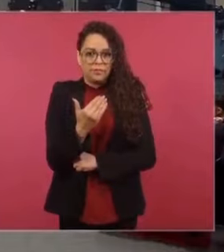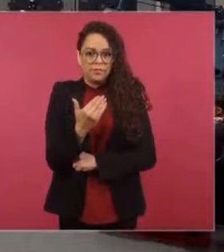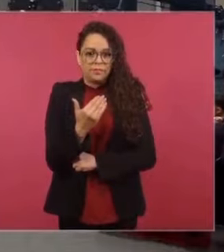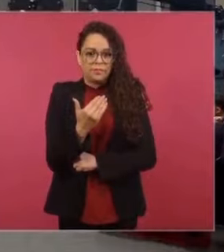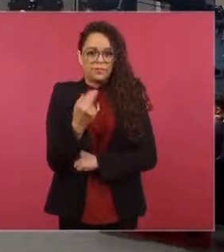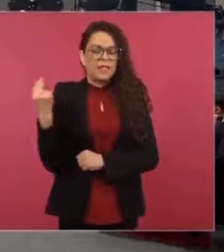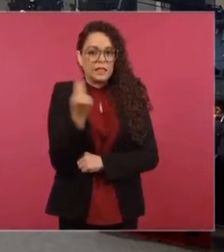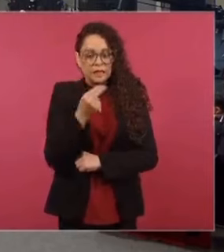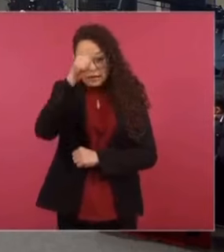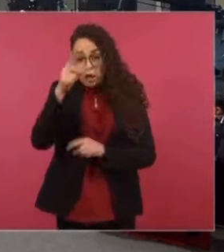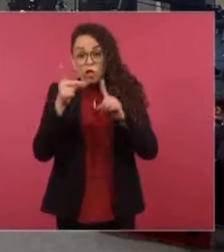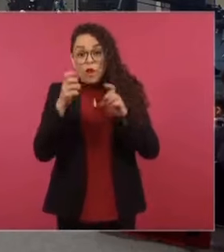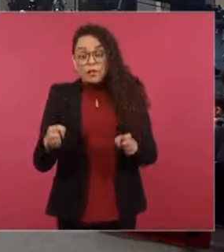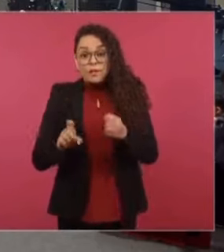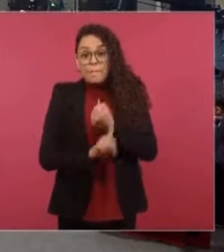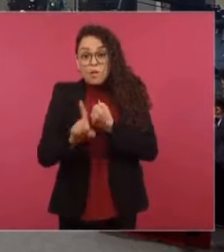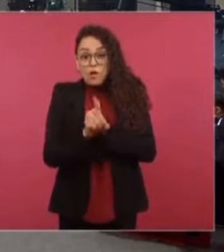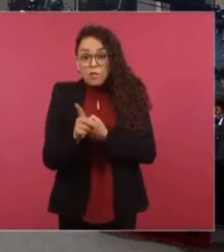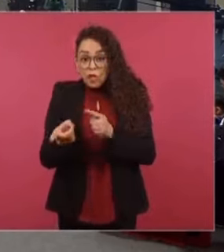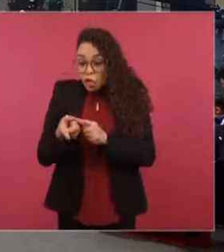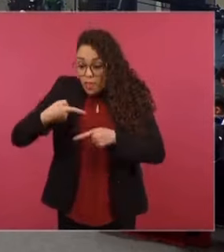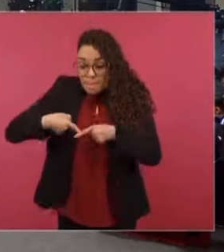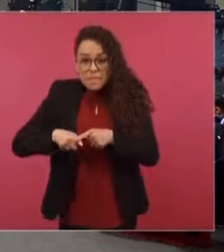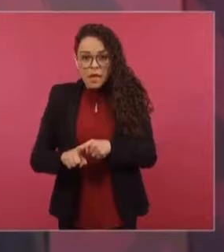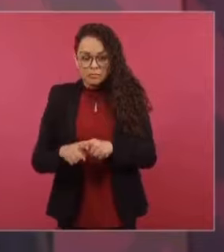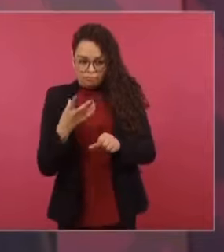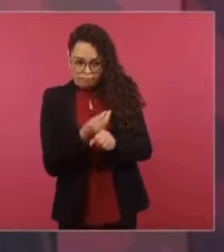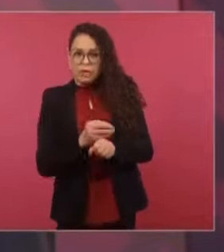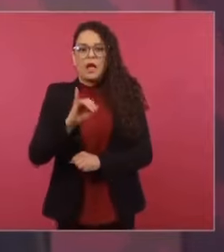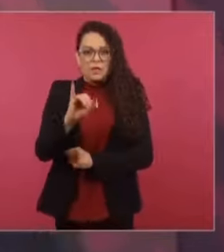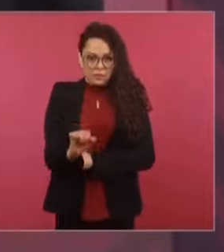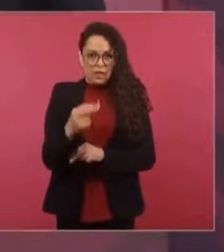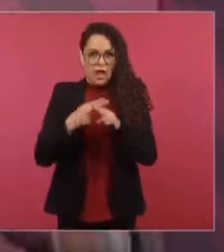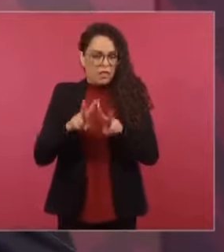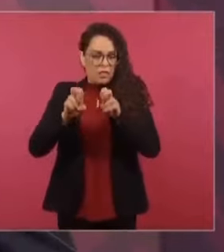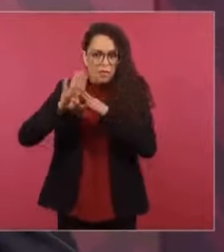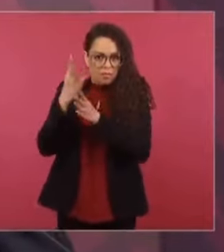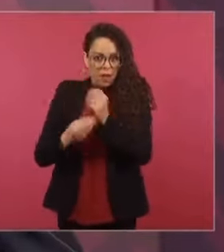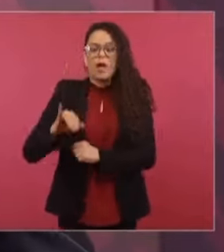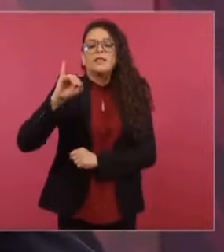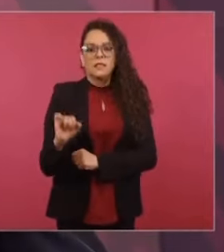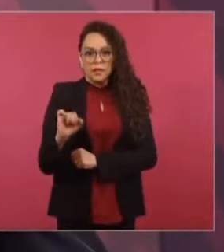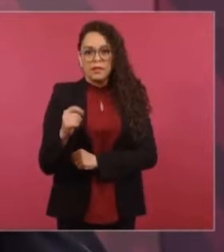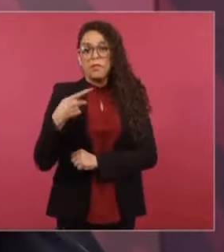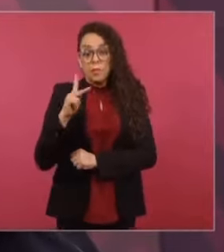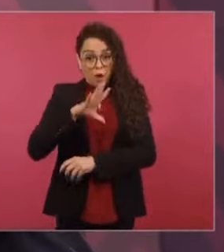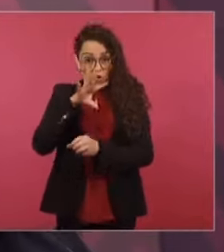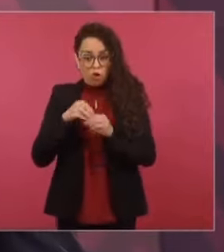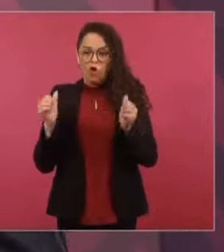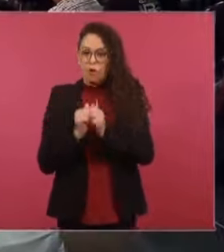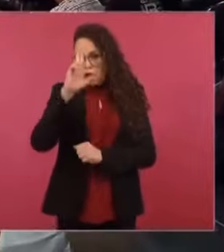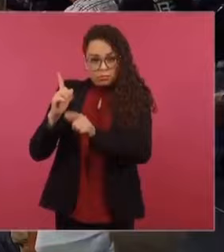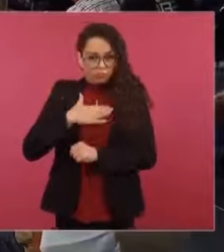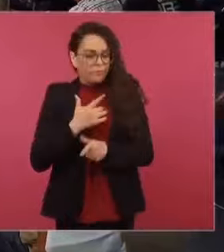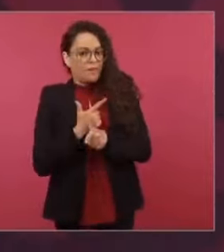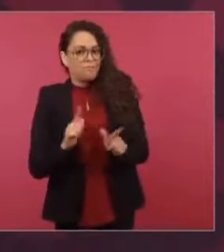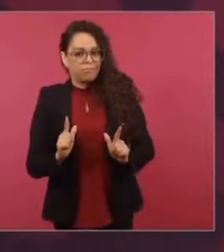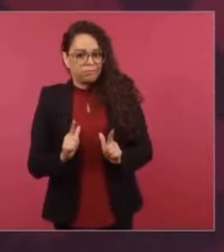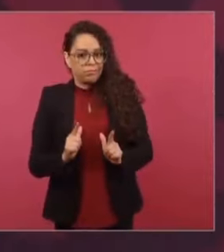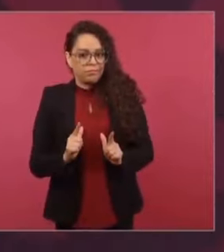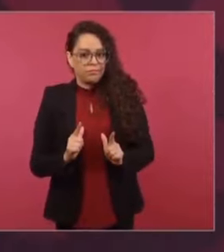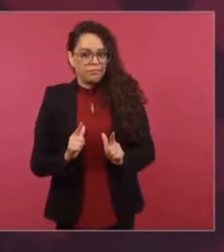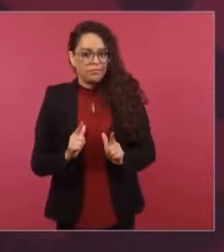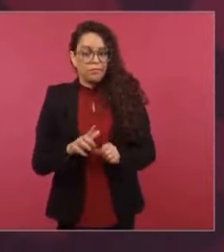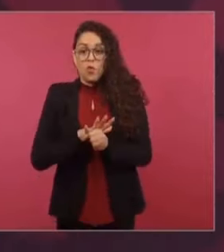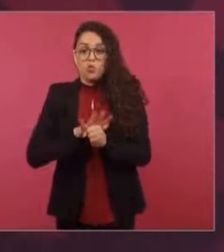soluciones de fondo al problema, al fenómeno migratorio, sí. Pero respeto a la soberanía. ¿Qué no se